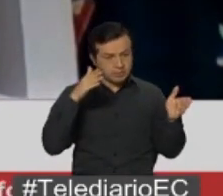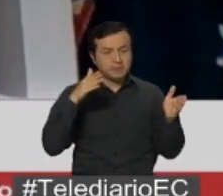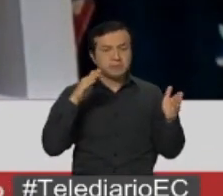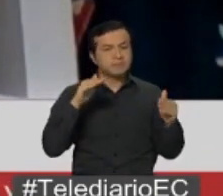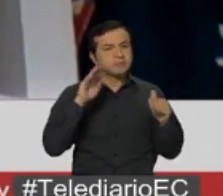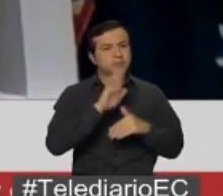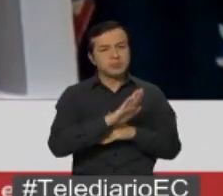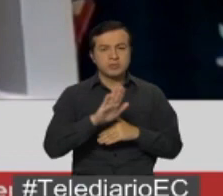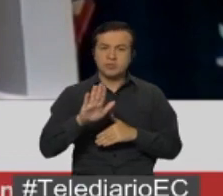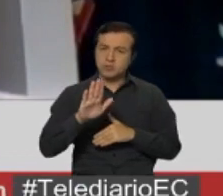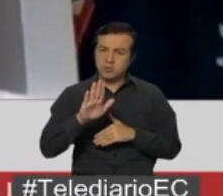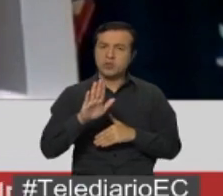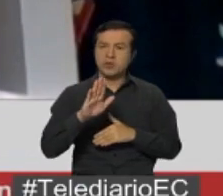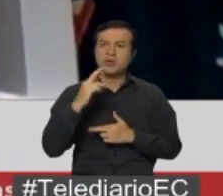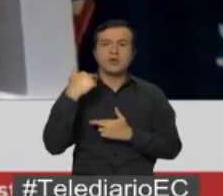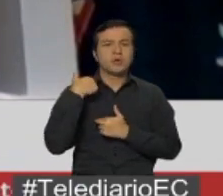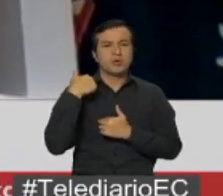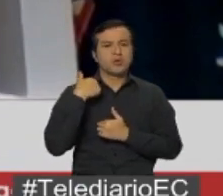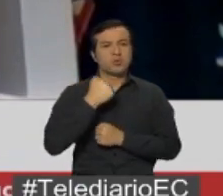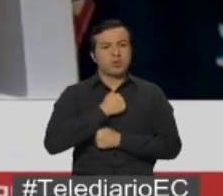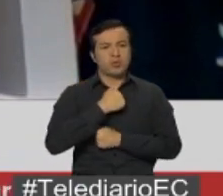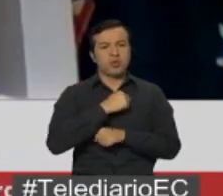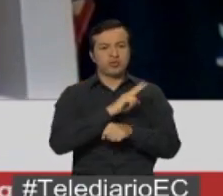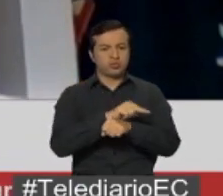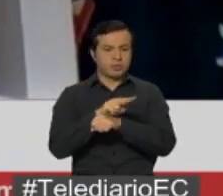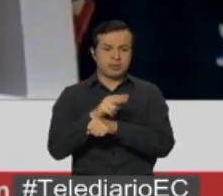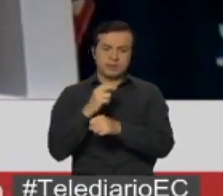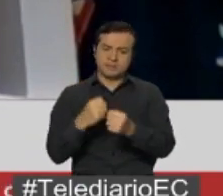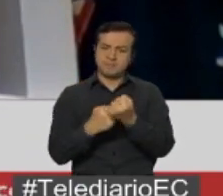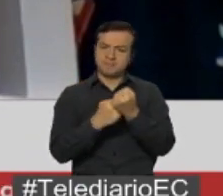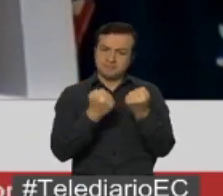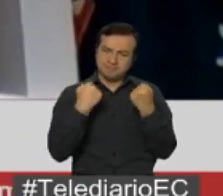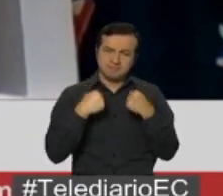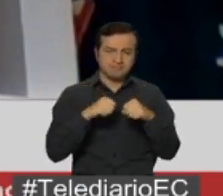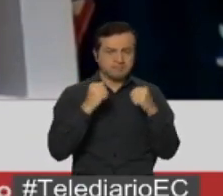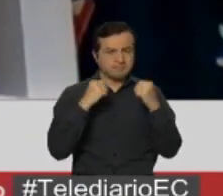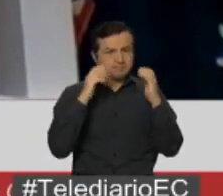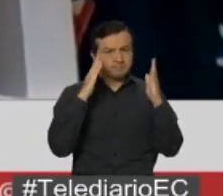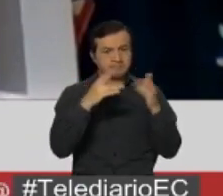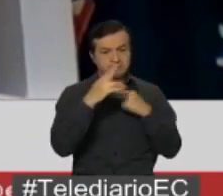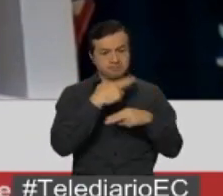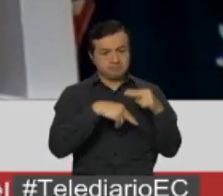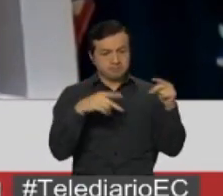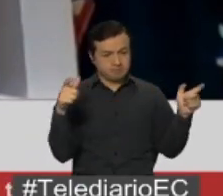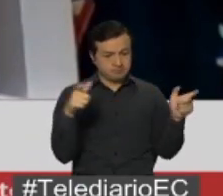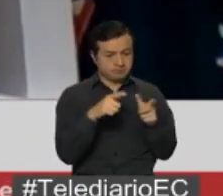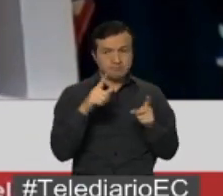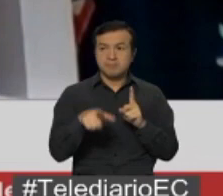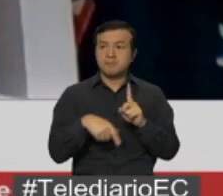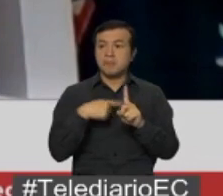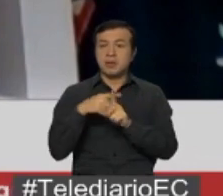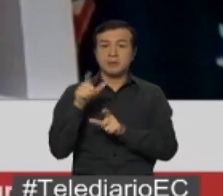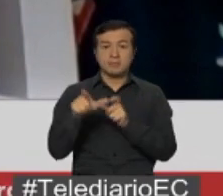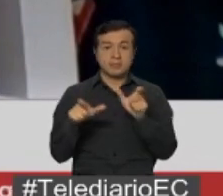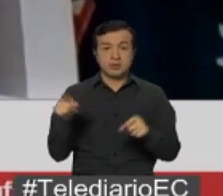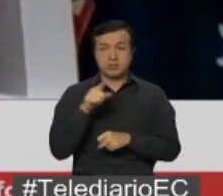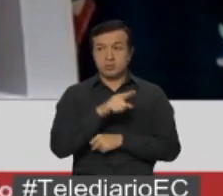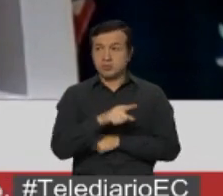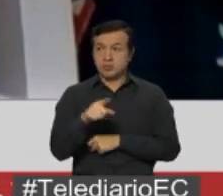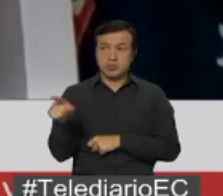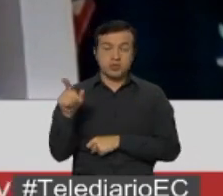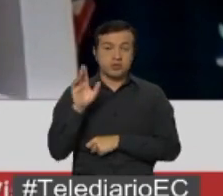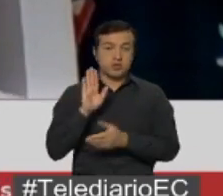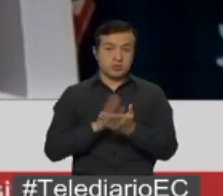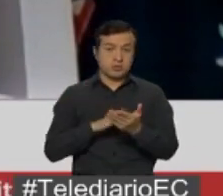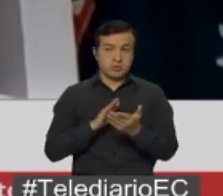enorme para poder tener un espacio de apoyo tanto a la economía como a las personas que son sus socios